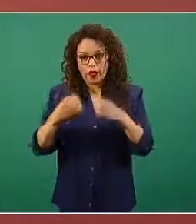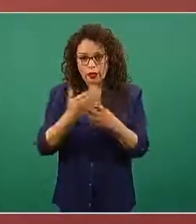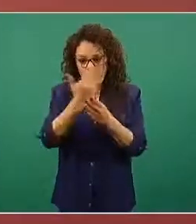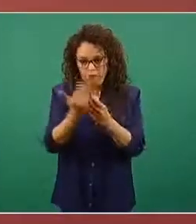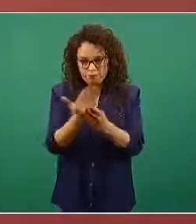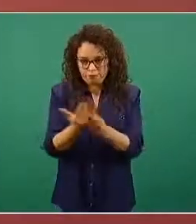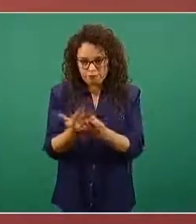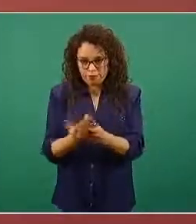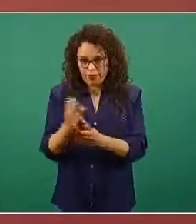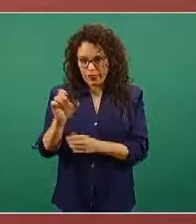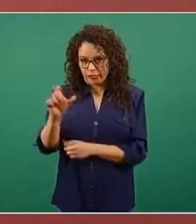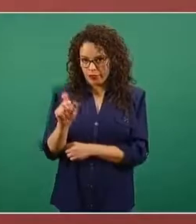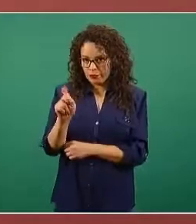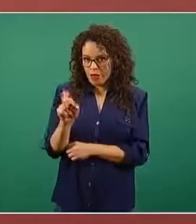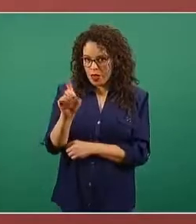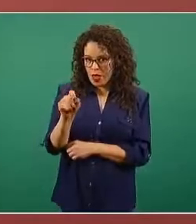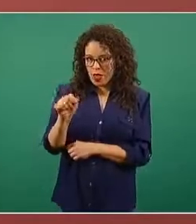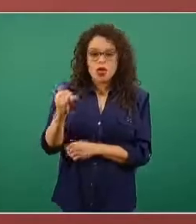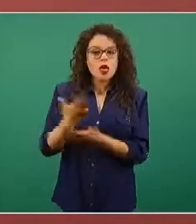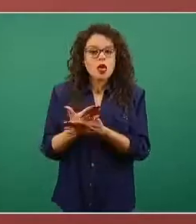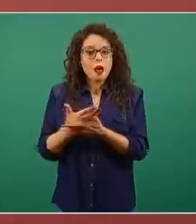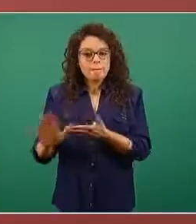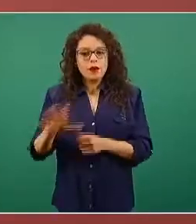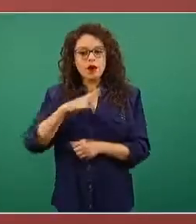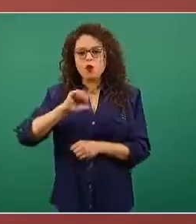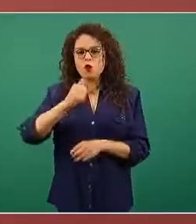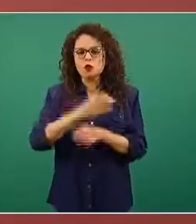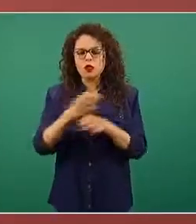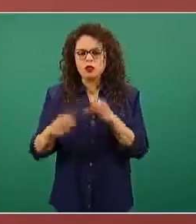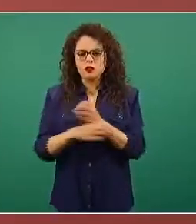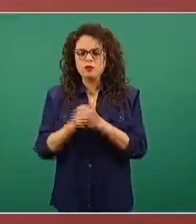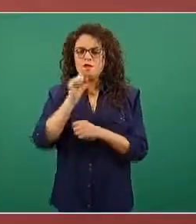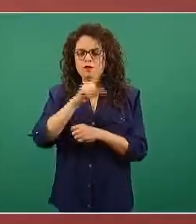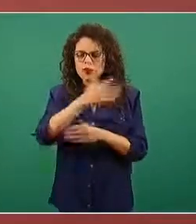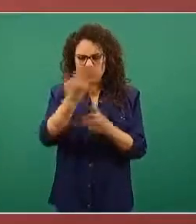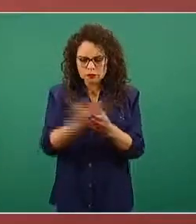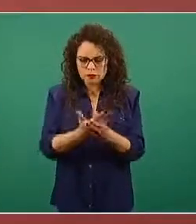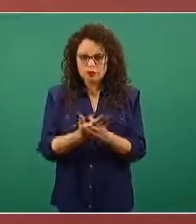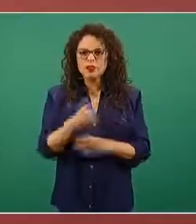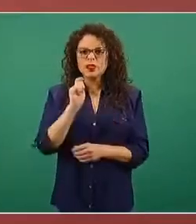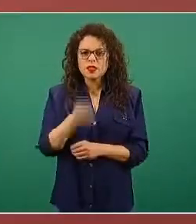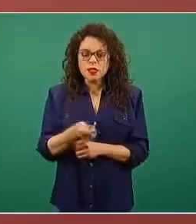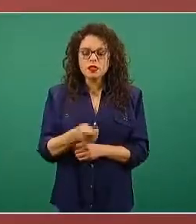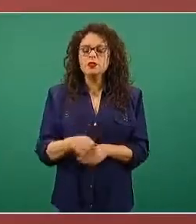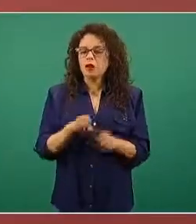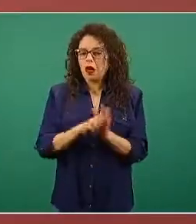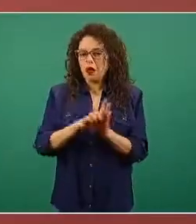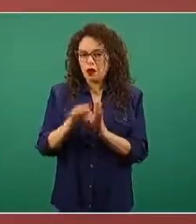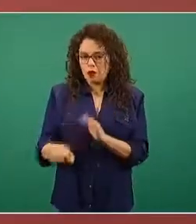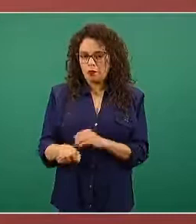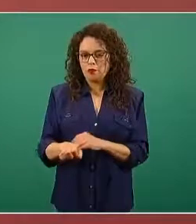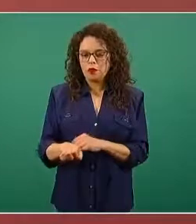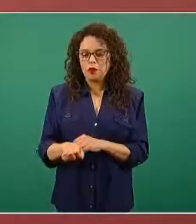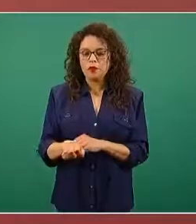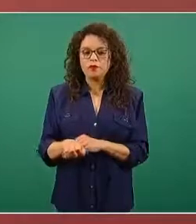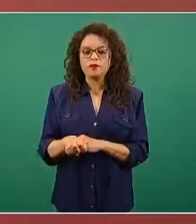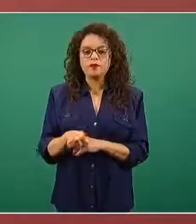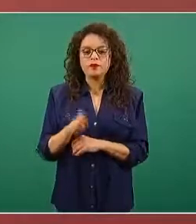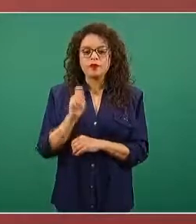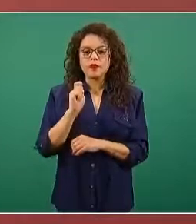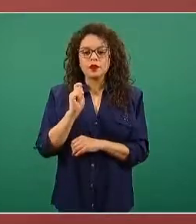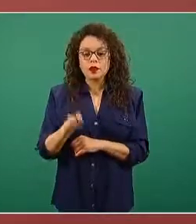Y además hay otros componentes del expediente como detalles técnicos que permiten garantizar